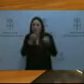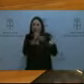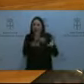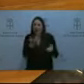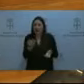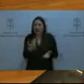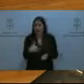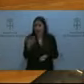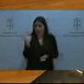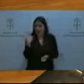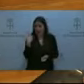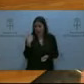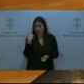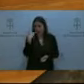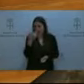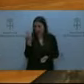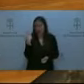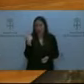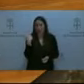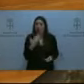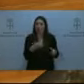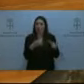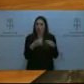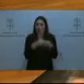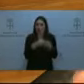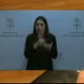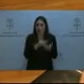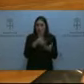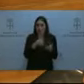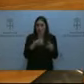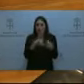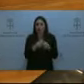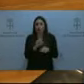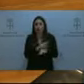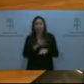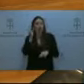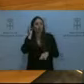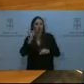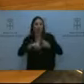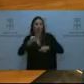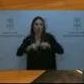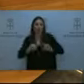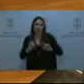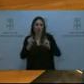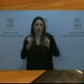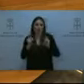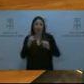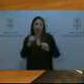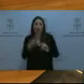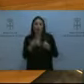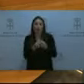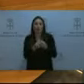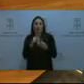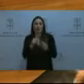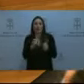ayer, como saben, hubo una reunión con la consejera de Infraestructuras y con ella estaba el secretario